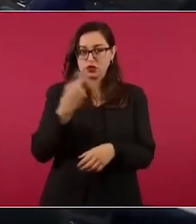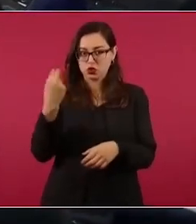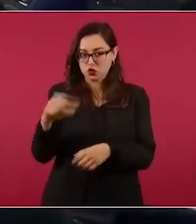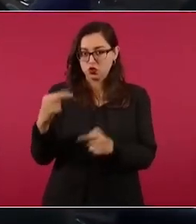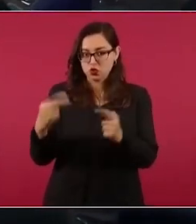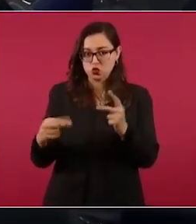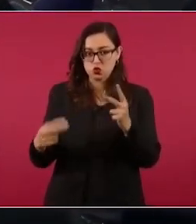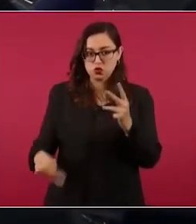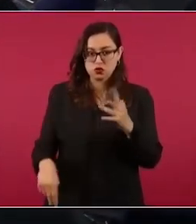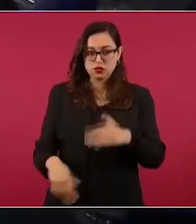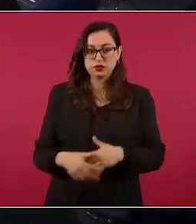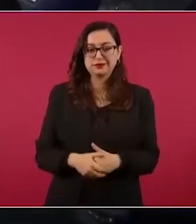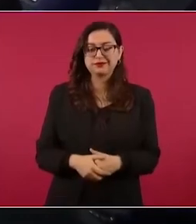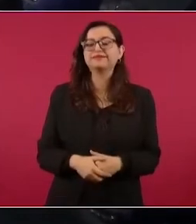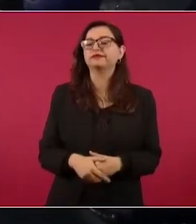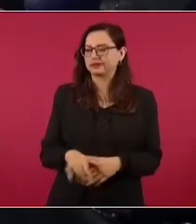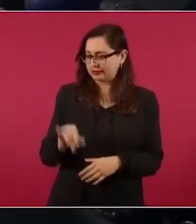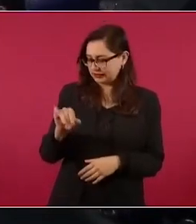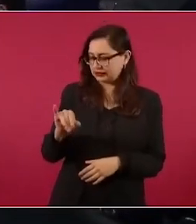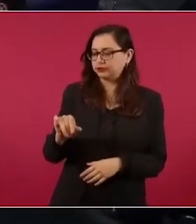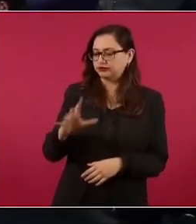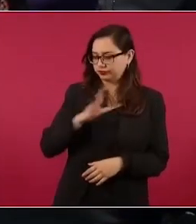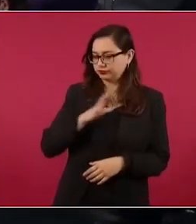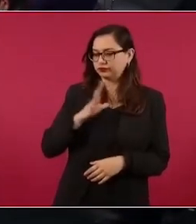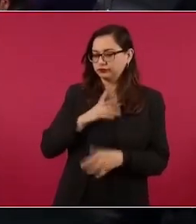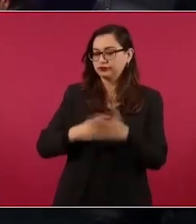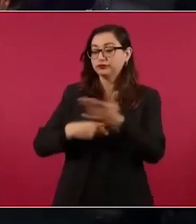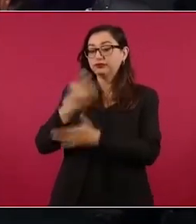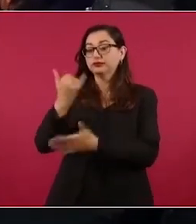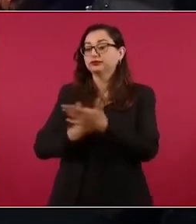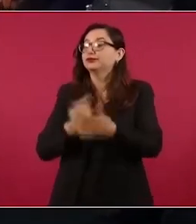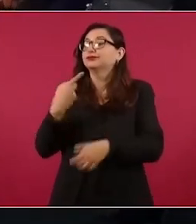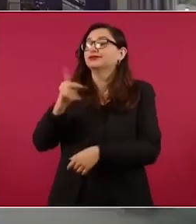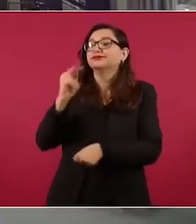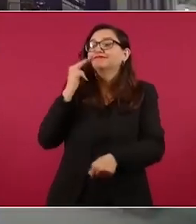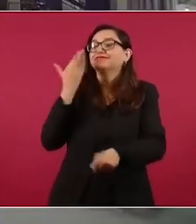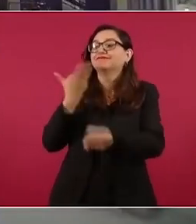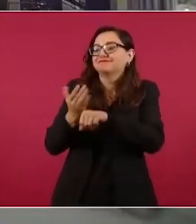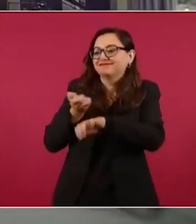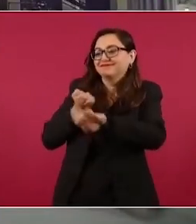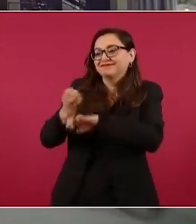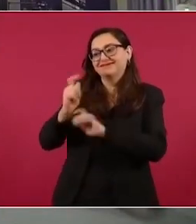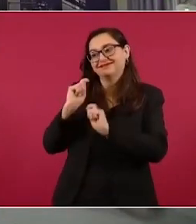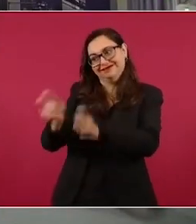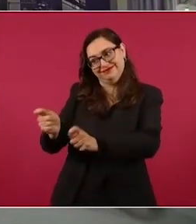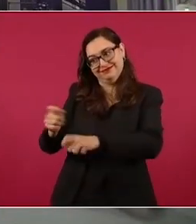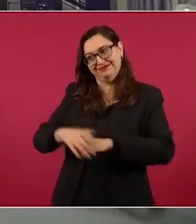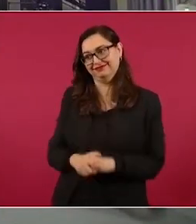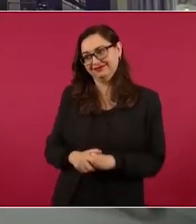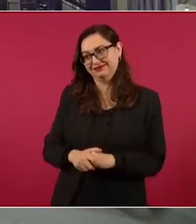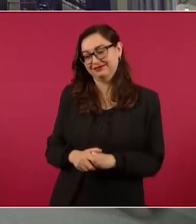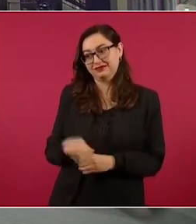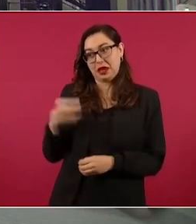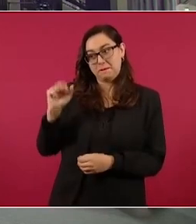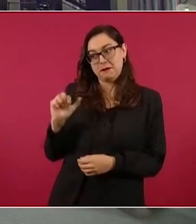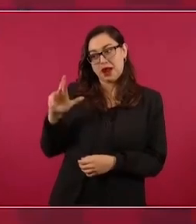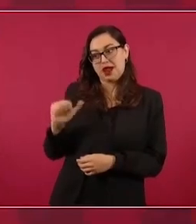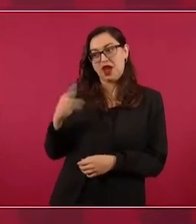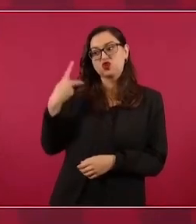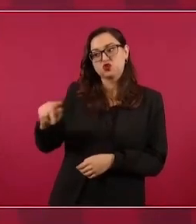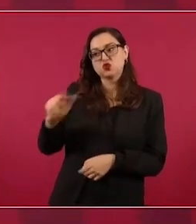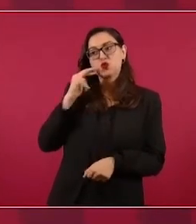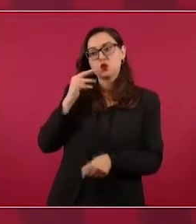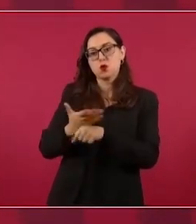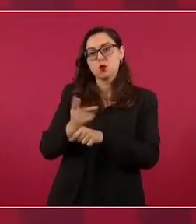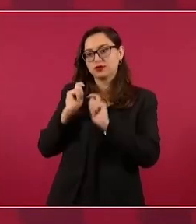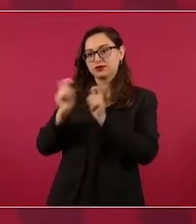hay, pero son carreteras estatales. Entonces corresponde a Mara. Ahí